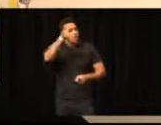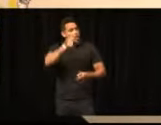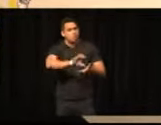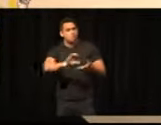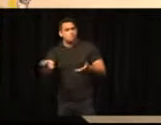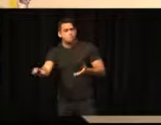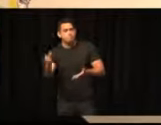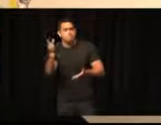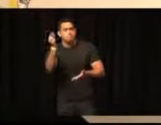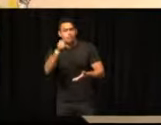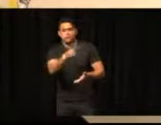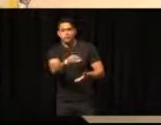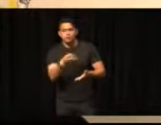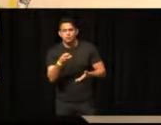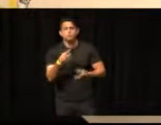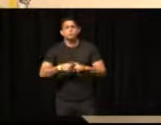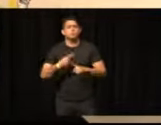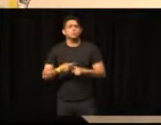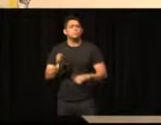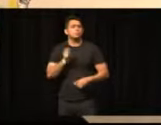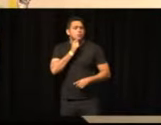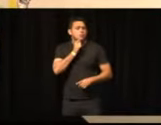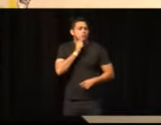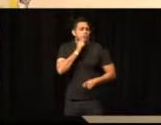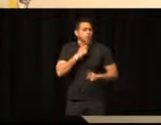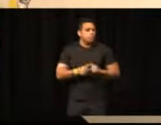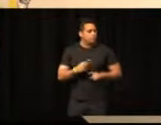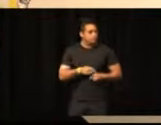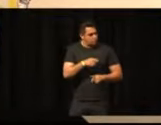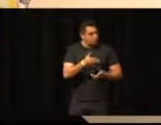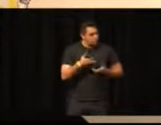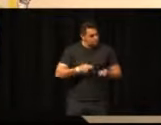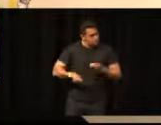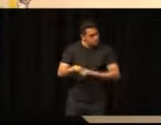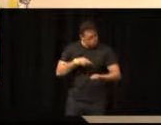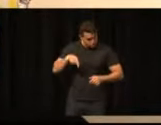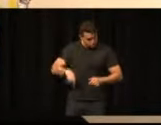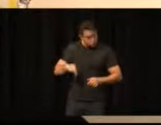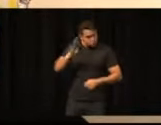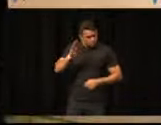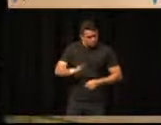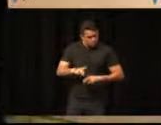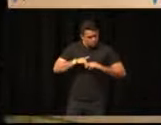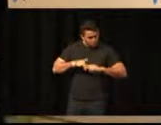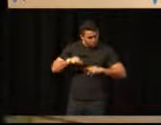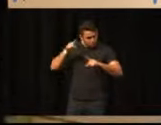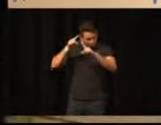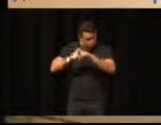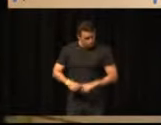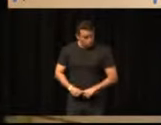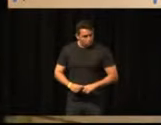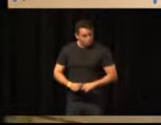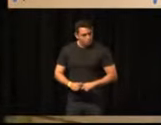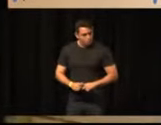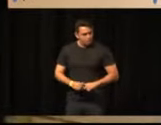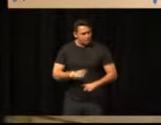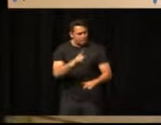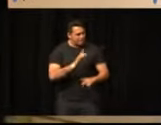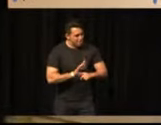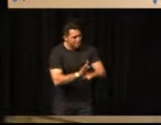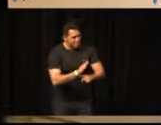no se les cobró más bien una tasa como una forma? ¿Usted quiere hacer algo mejor en Brasil en función de la Copa en lugar